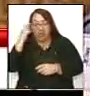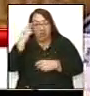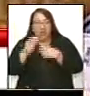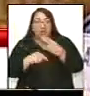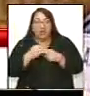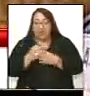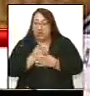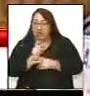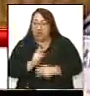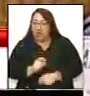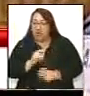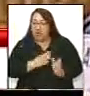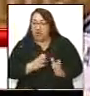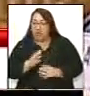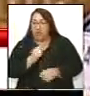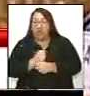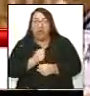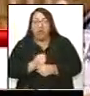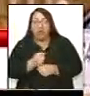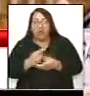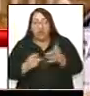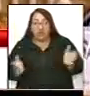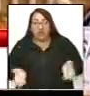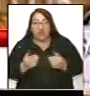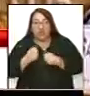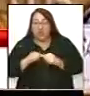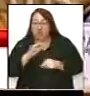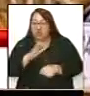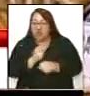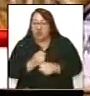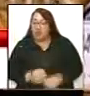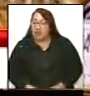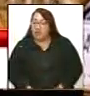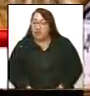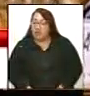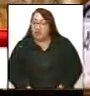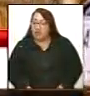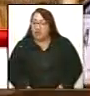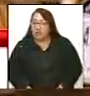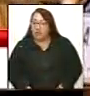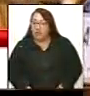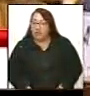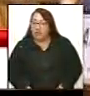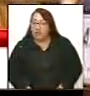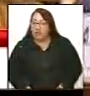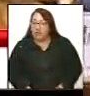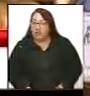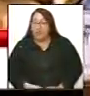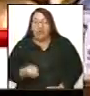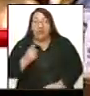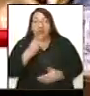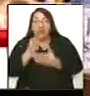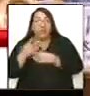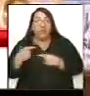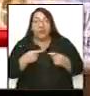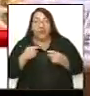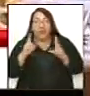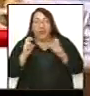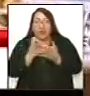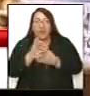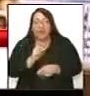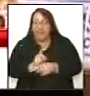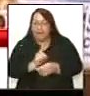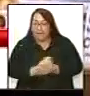nacional educativa y planes estratégicos que impulsará durante su gestión, mecanismo de prevención y solución de conflictos en el sector de